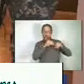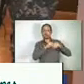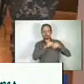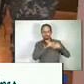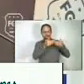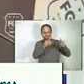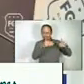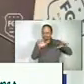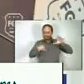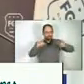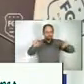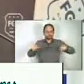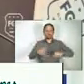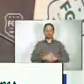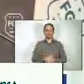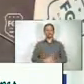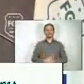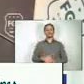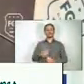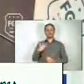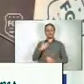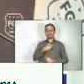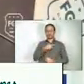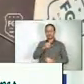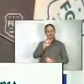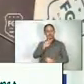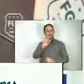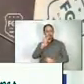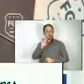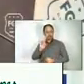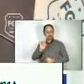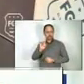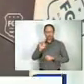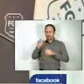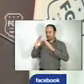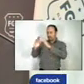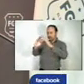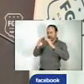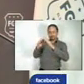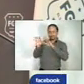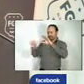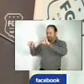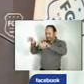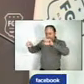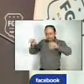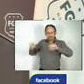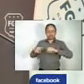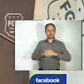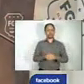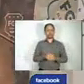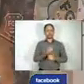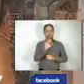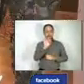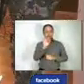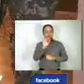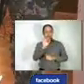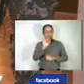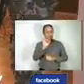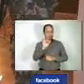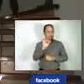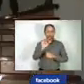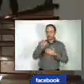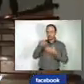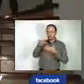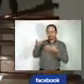bancarias. Llevamos la cantidad de 168 inmuebles intervenidos, 18 productos